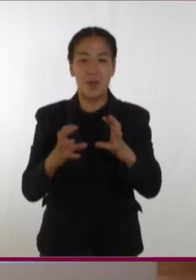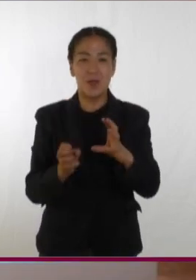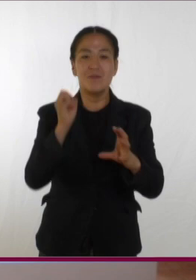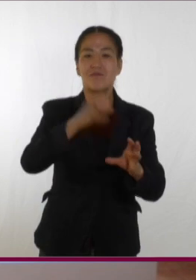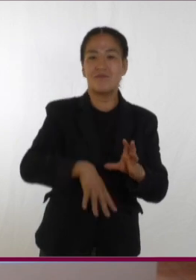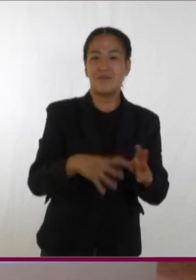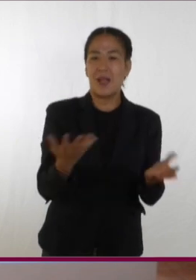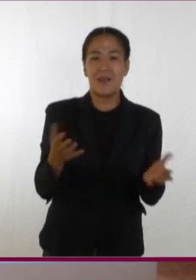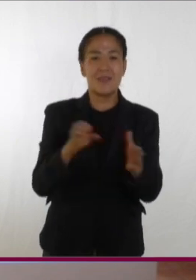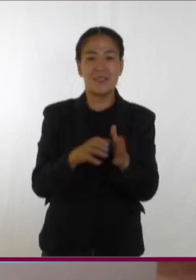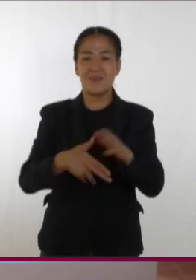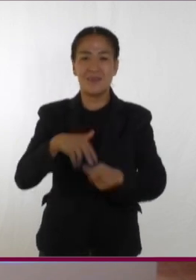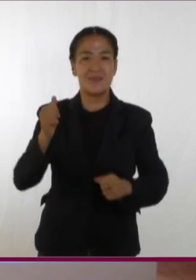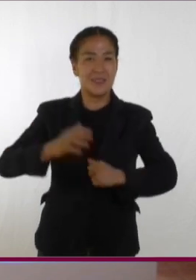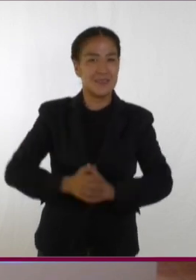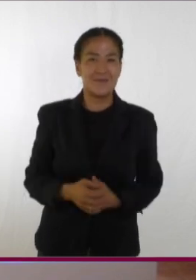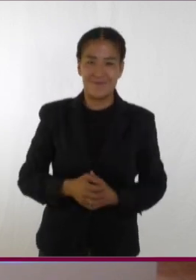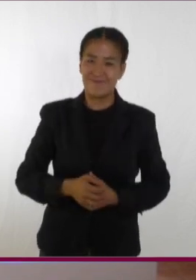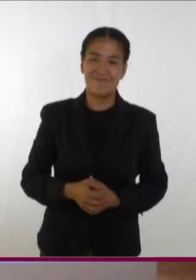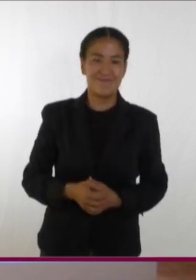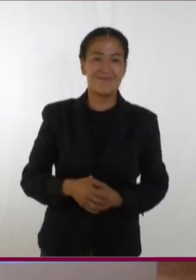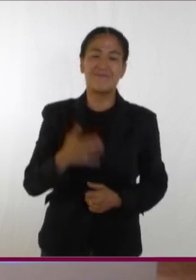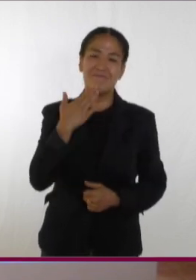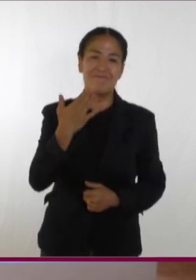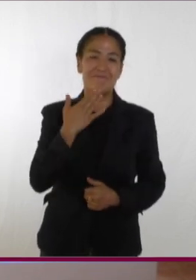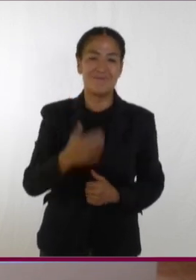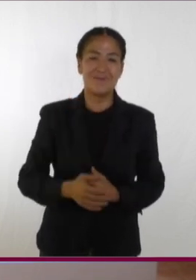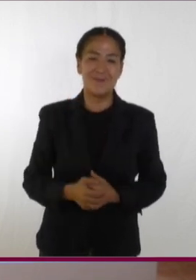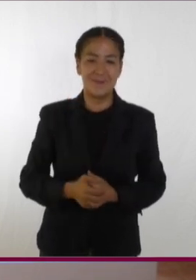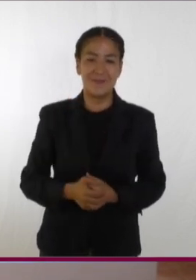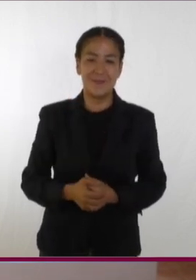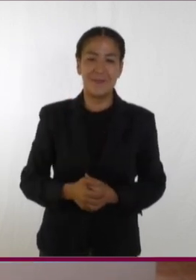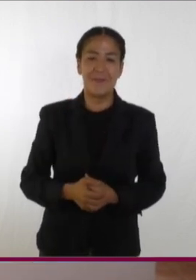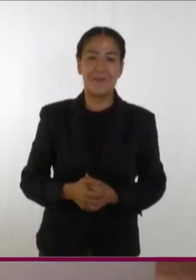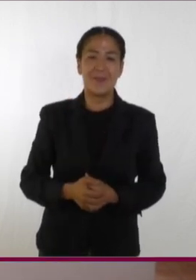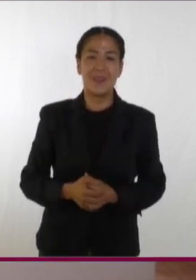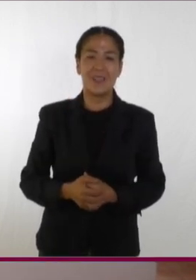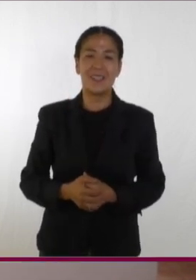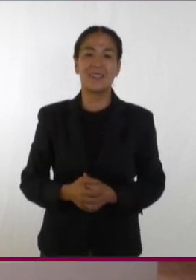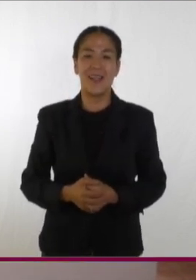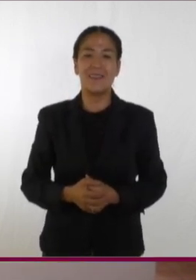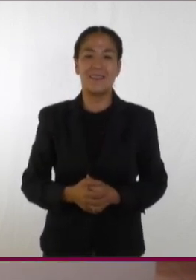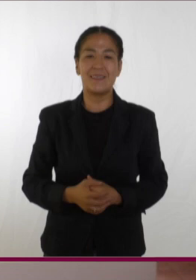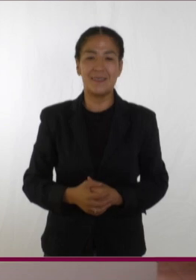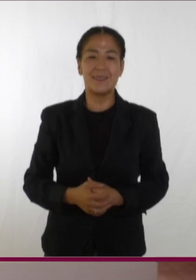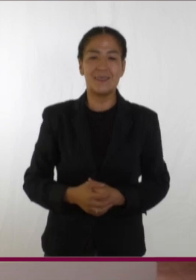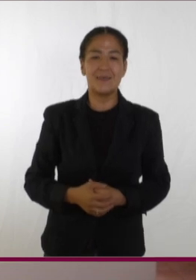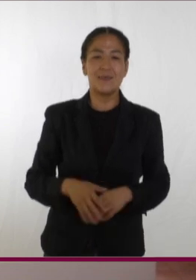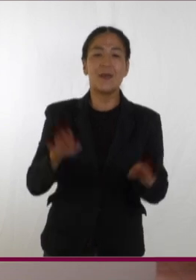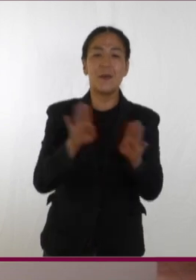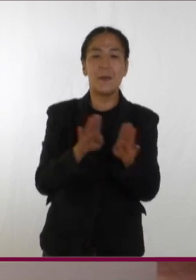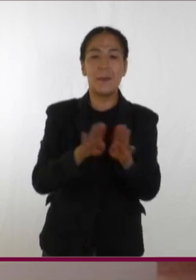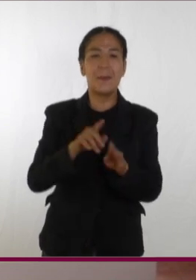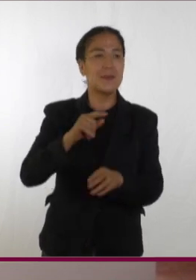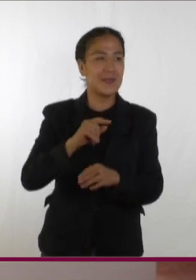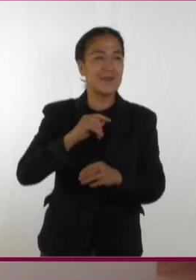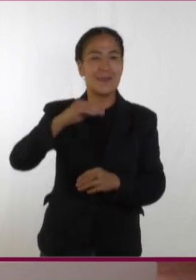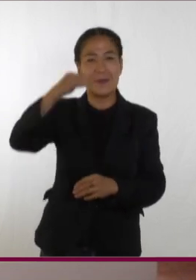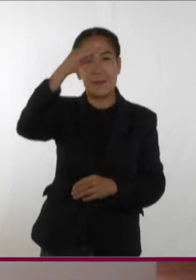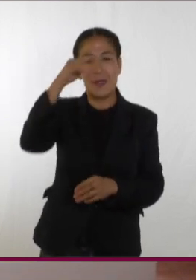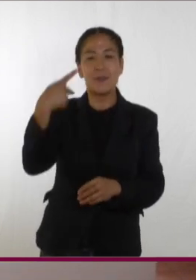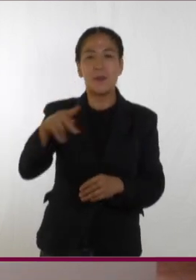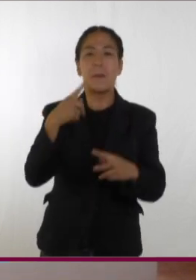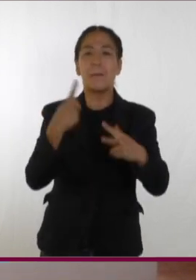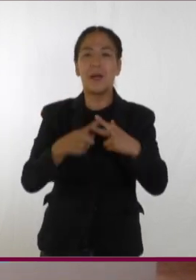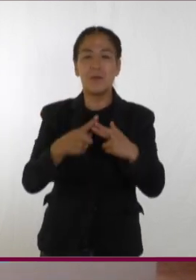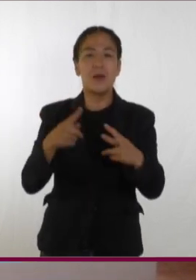sea, en cuanto se mete la primera bola, la caja ya no está vacía. Uy, está bien, no te puede impresionar hoy, pero bueno. Como bien sabes,